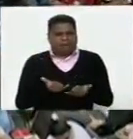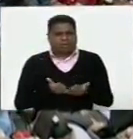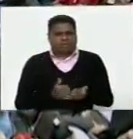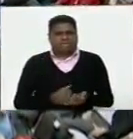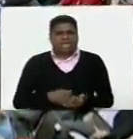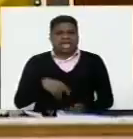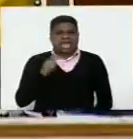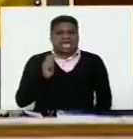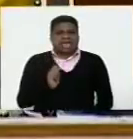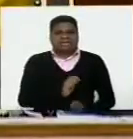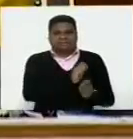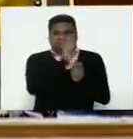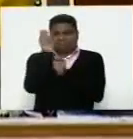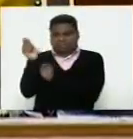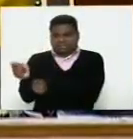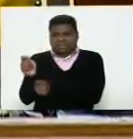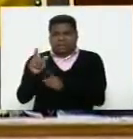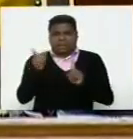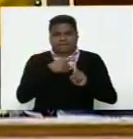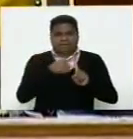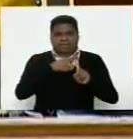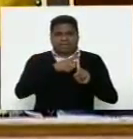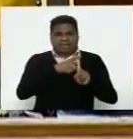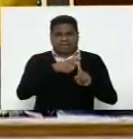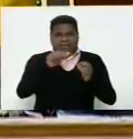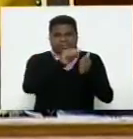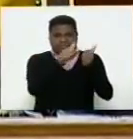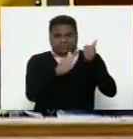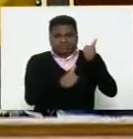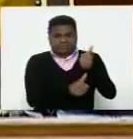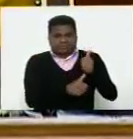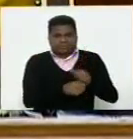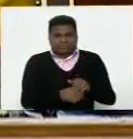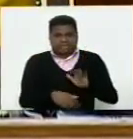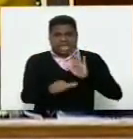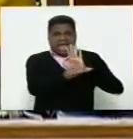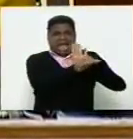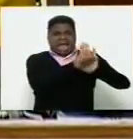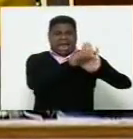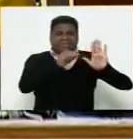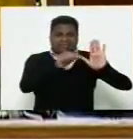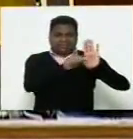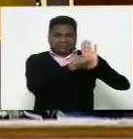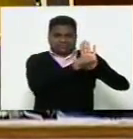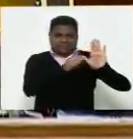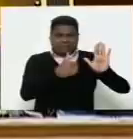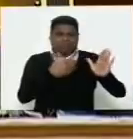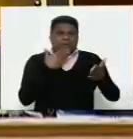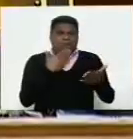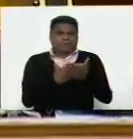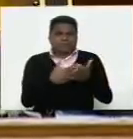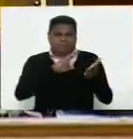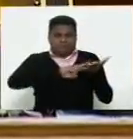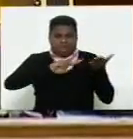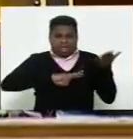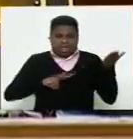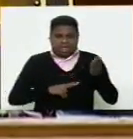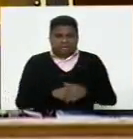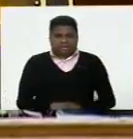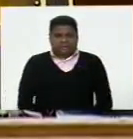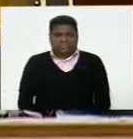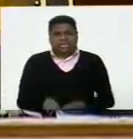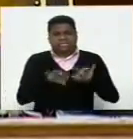testigo a la primera vicepresidenta, quien ha pedido leer los artículos que faltan de esta ley. Así que, ciudadano